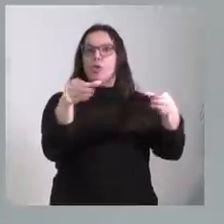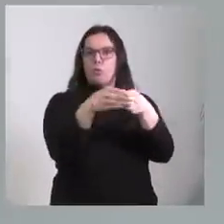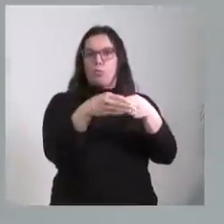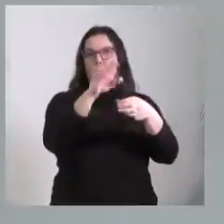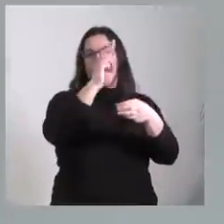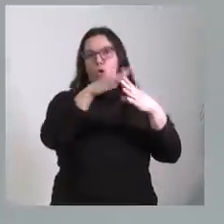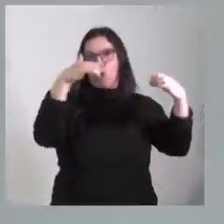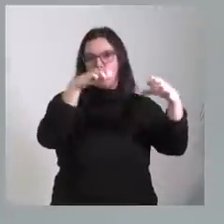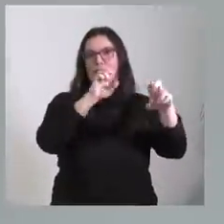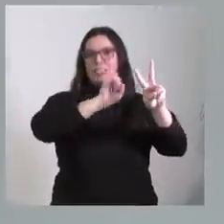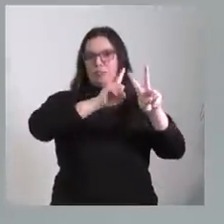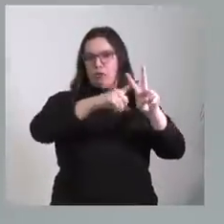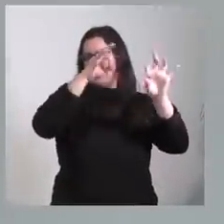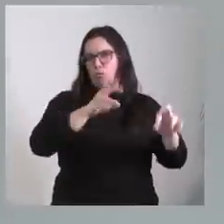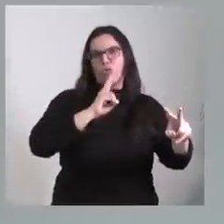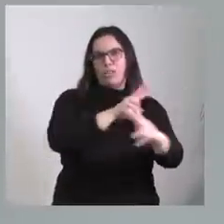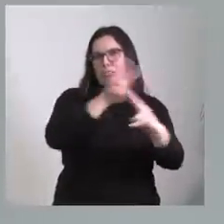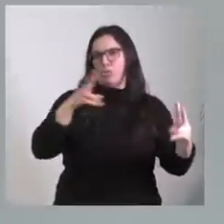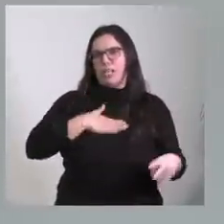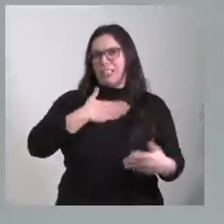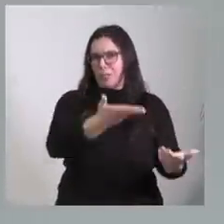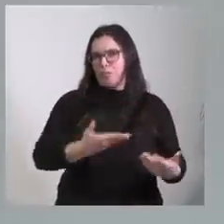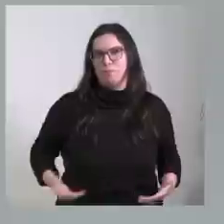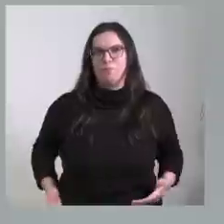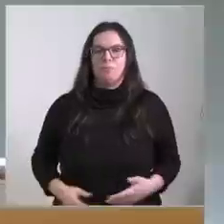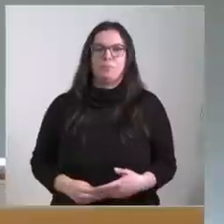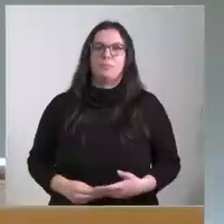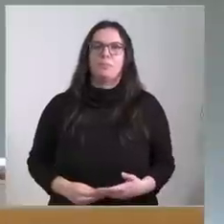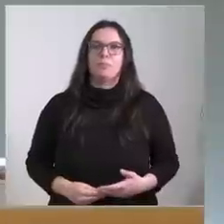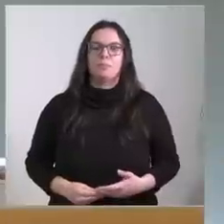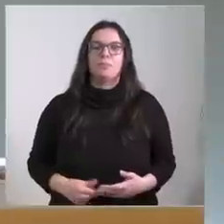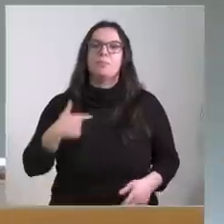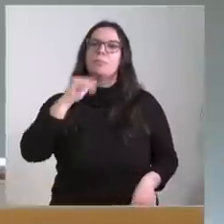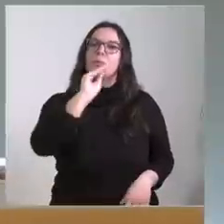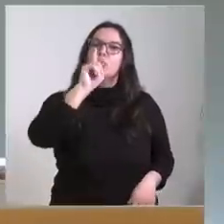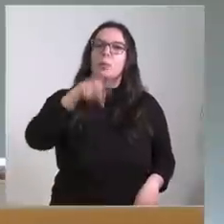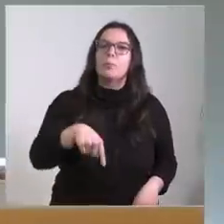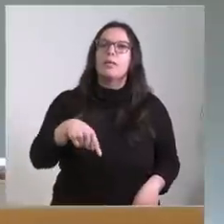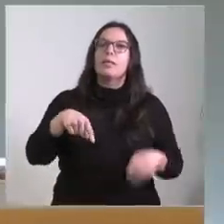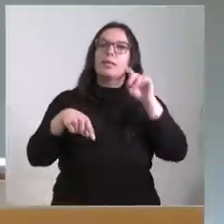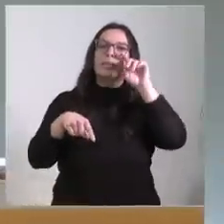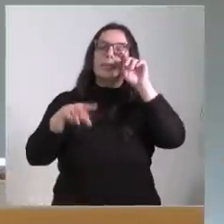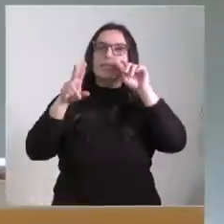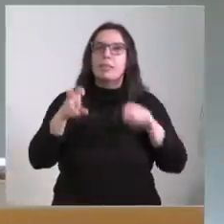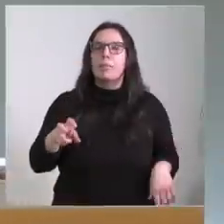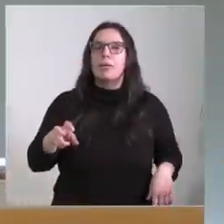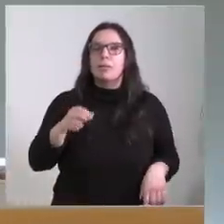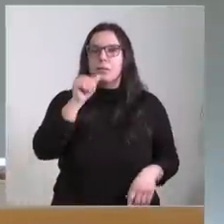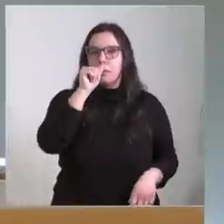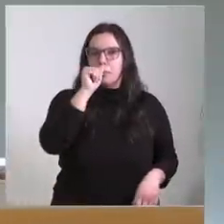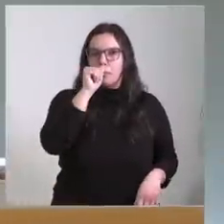parlamentario que estoy seguro que le va a contestar con mucho gusto preguntarle también por la pirámide de los italianos en